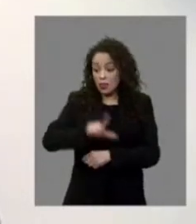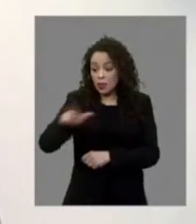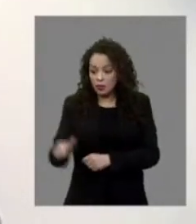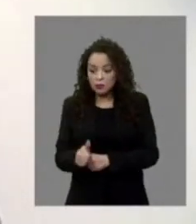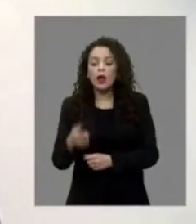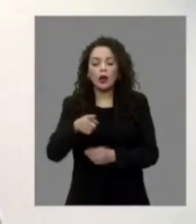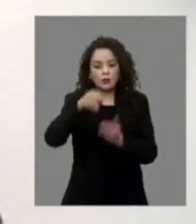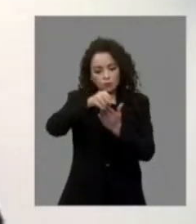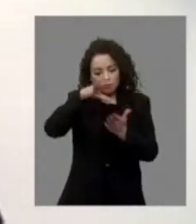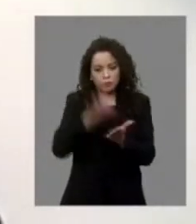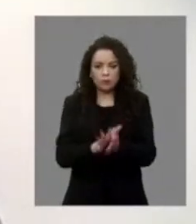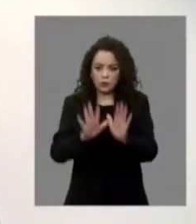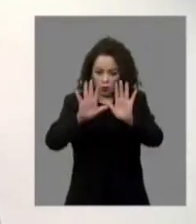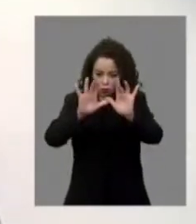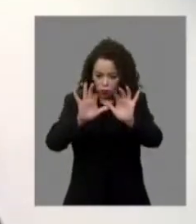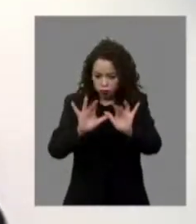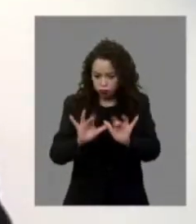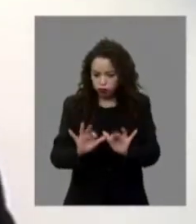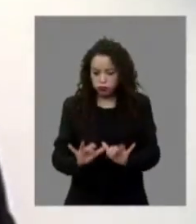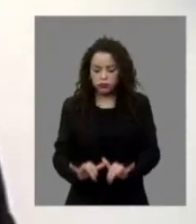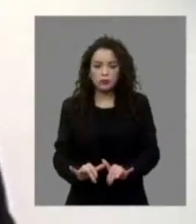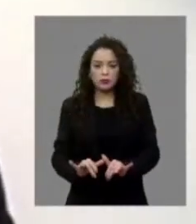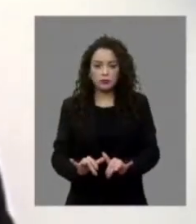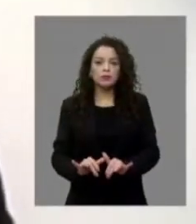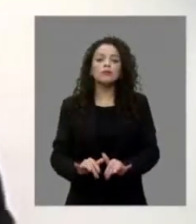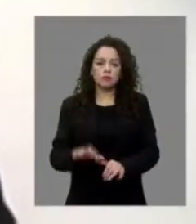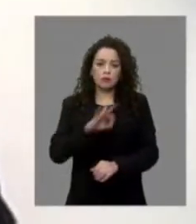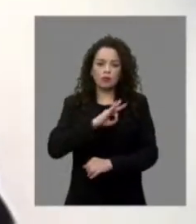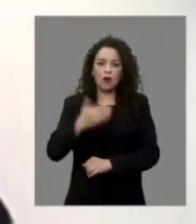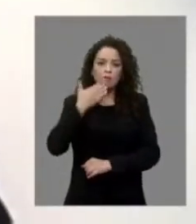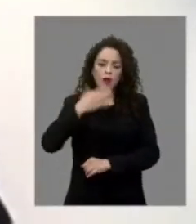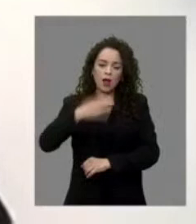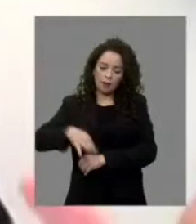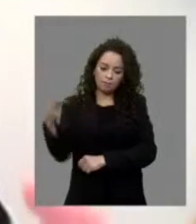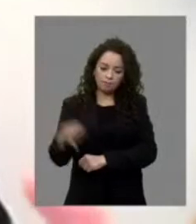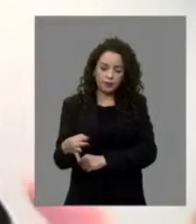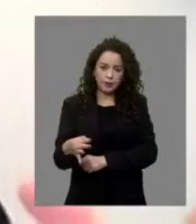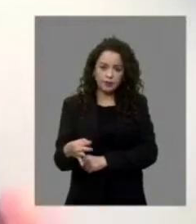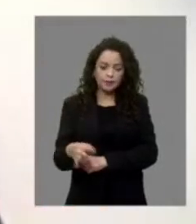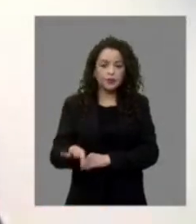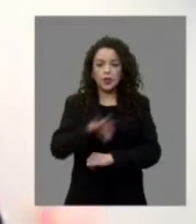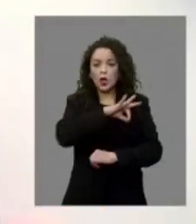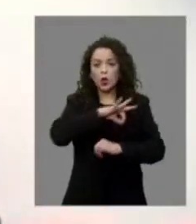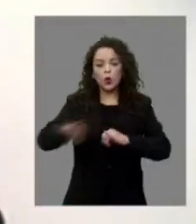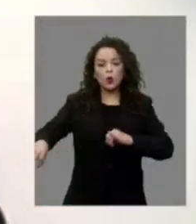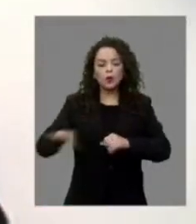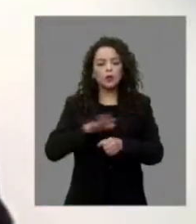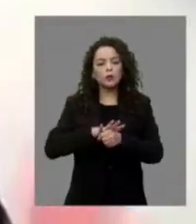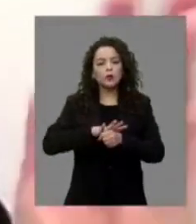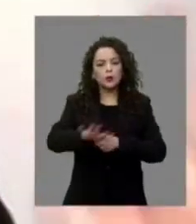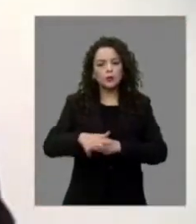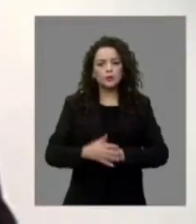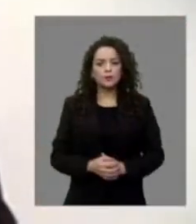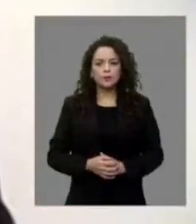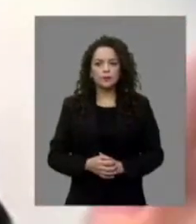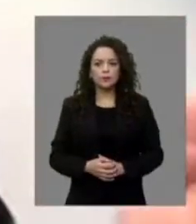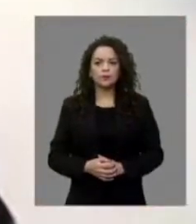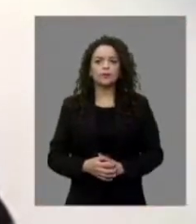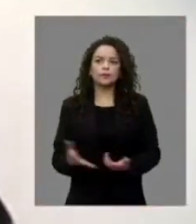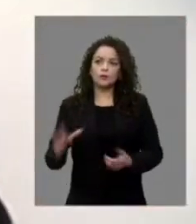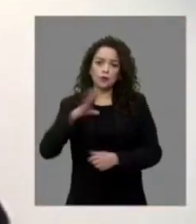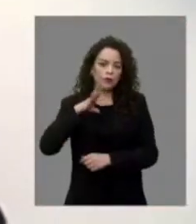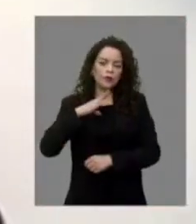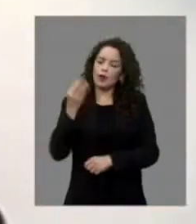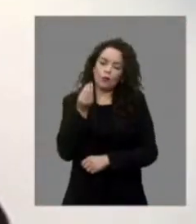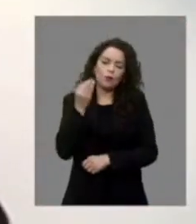en la sentencia para que sea efectiva. Y un último reto, que por lo pronto digo, debe haber, hay